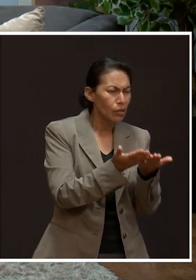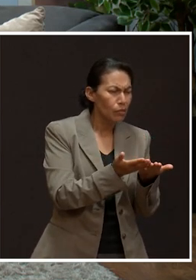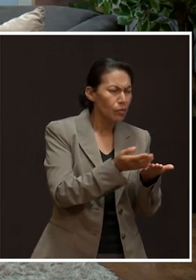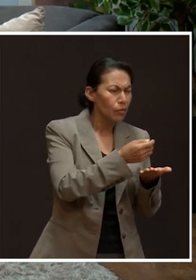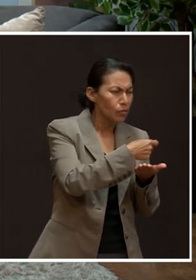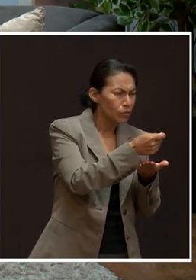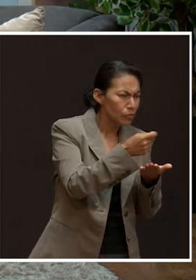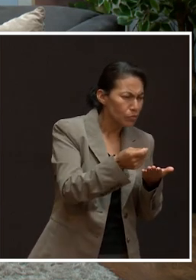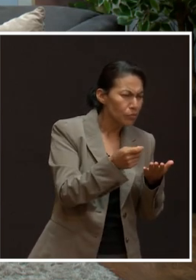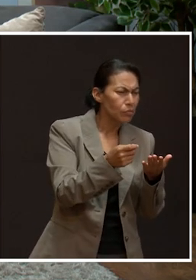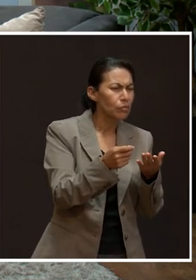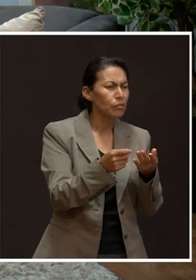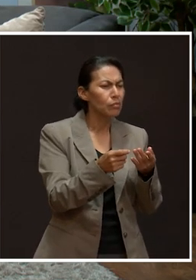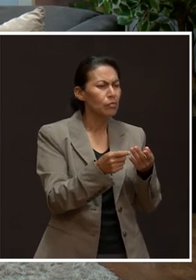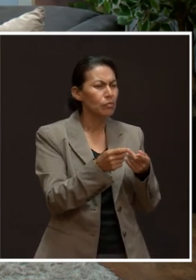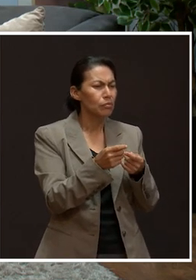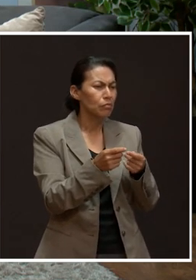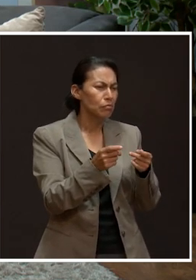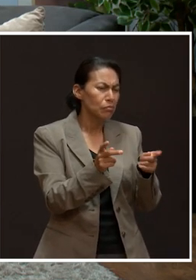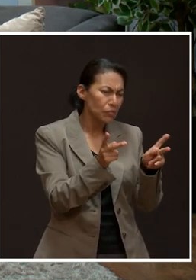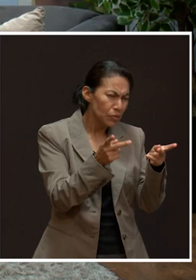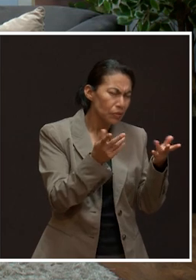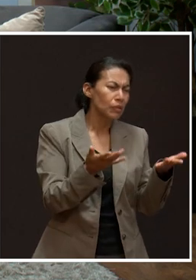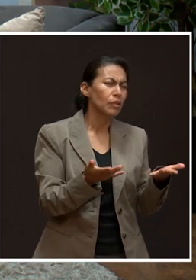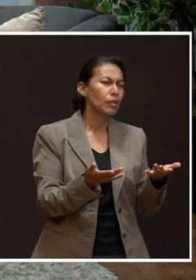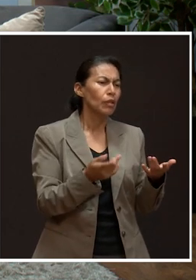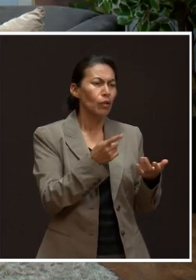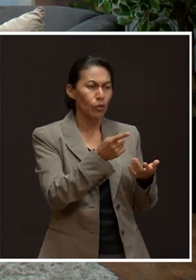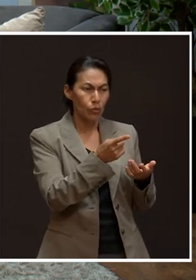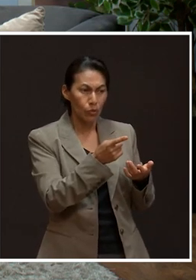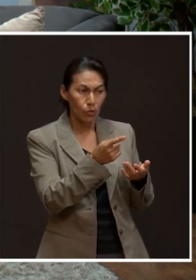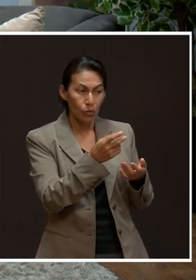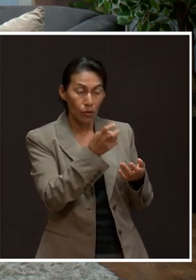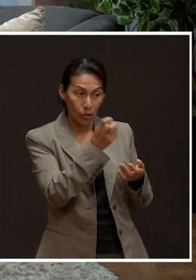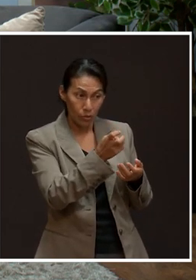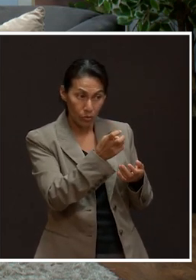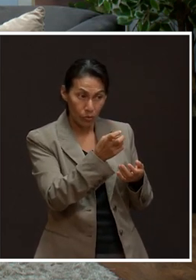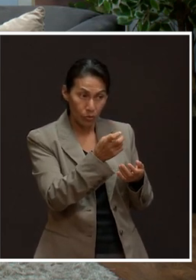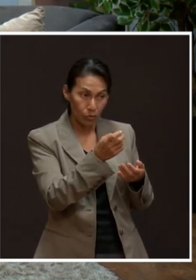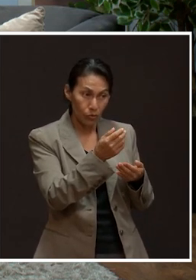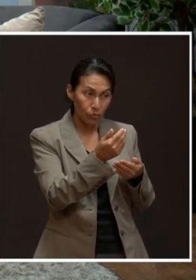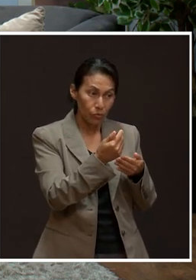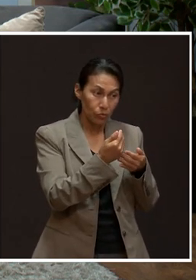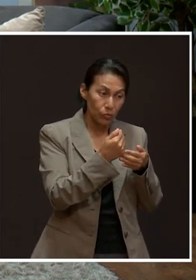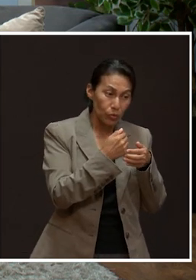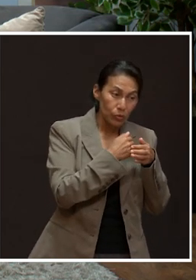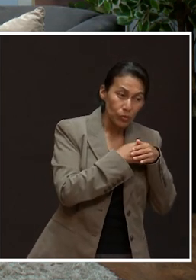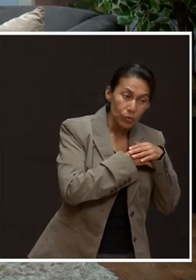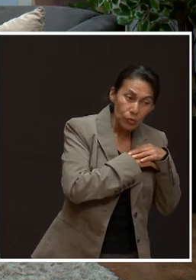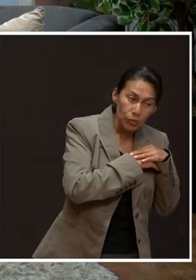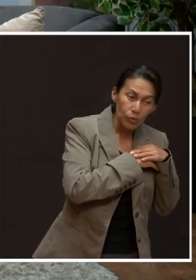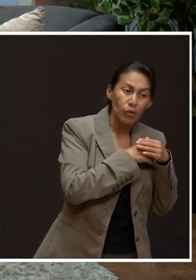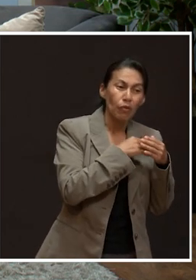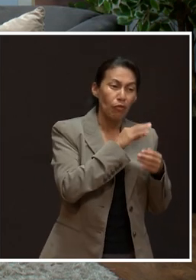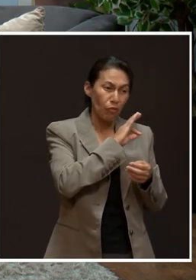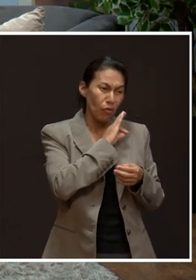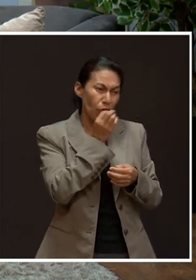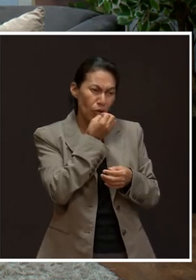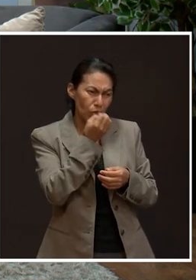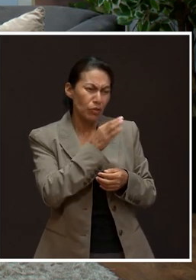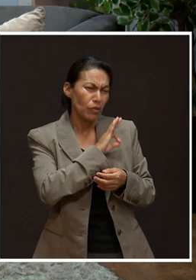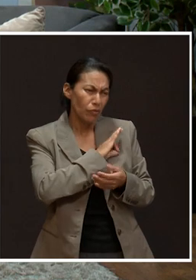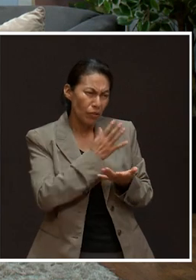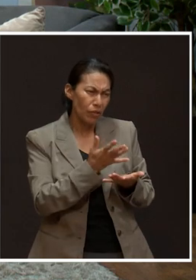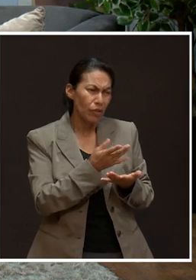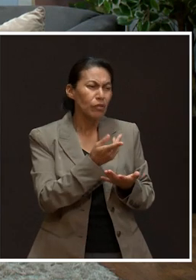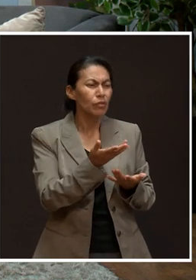literatura, tú usas ese refugio, esa herramienta, ese recurso que Dios te dio de la oración de